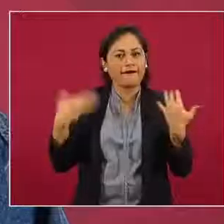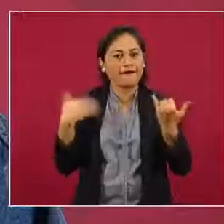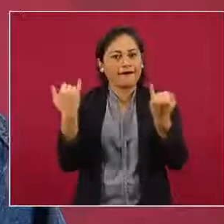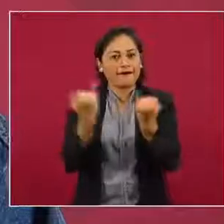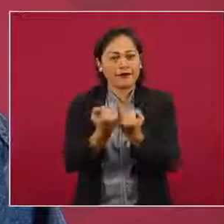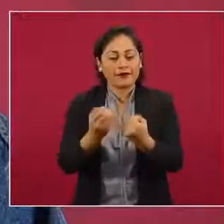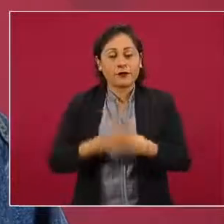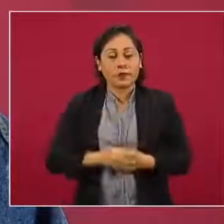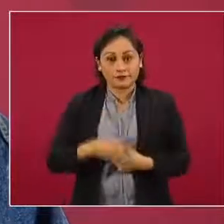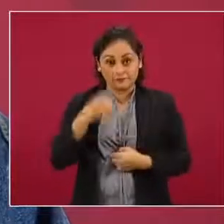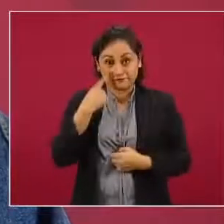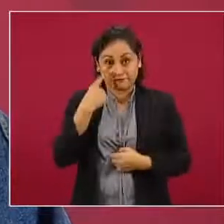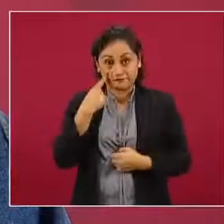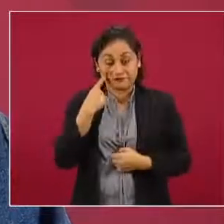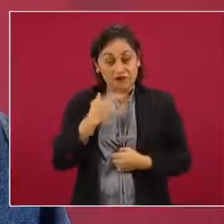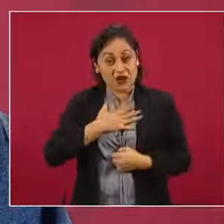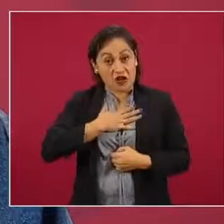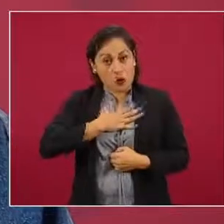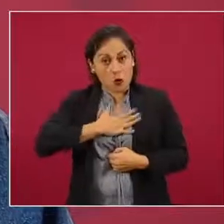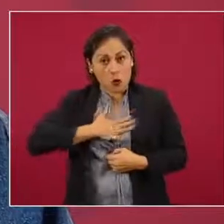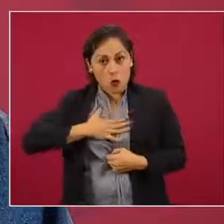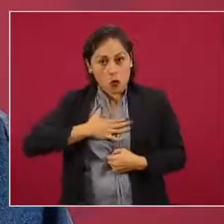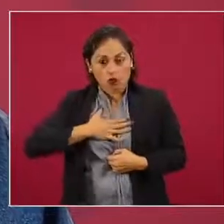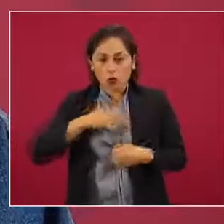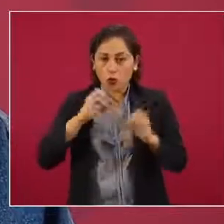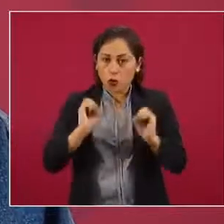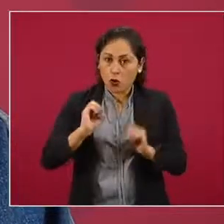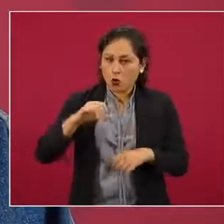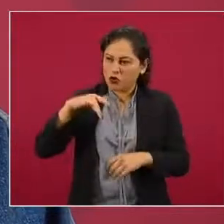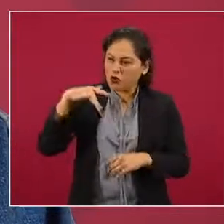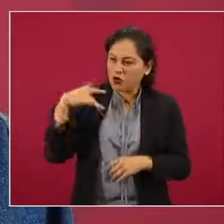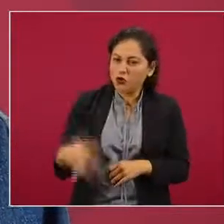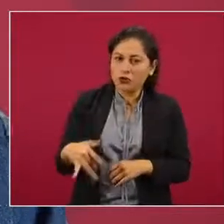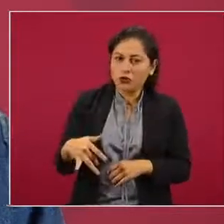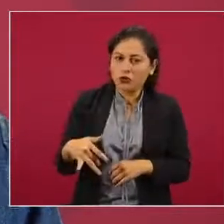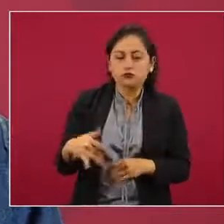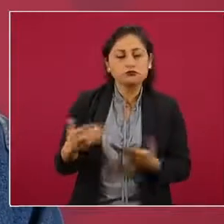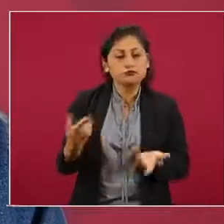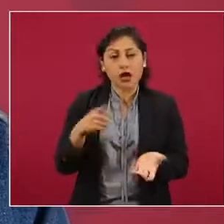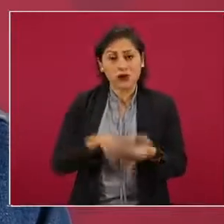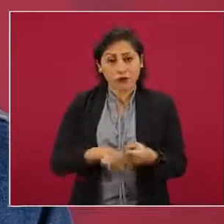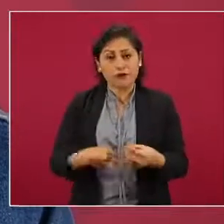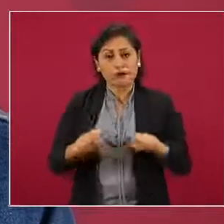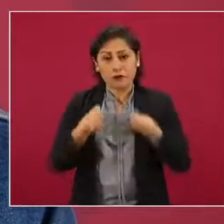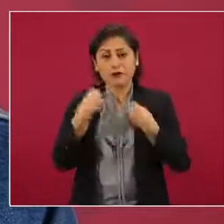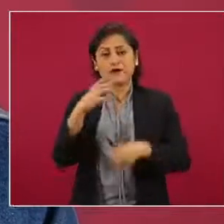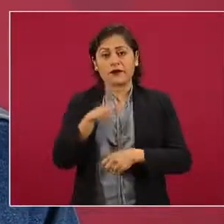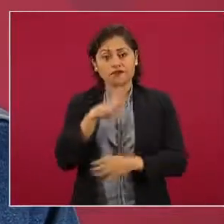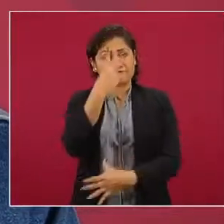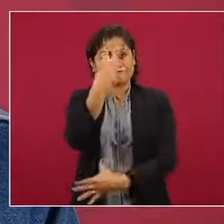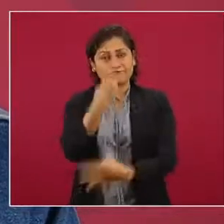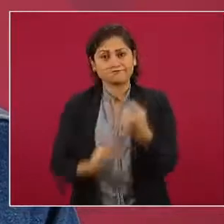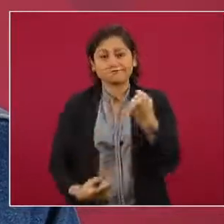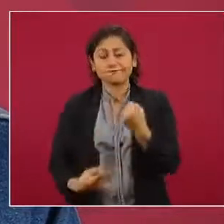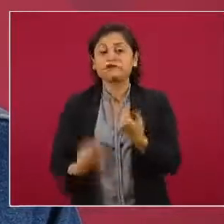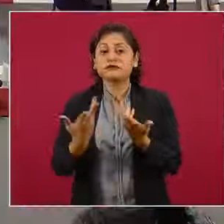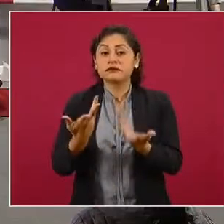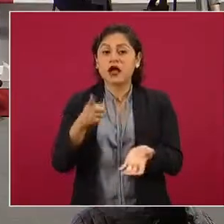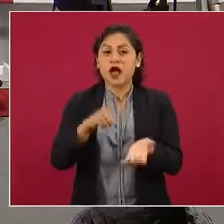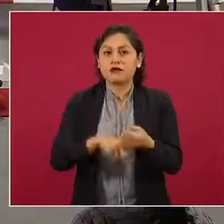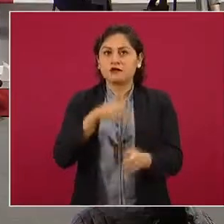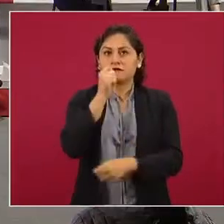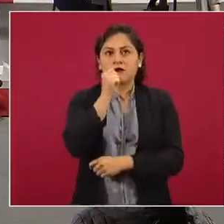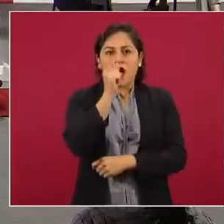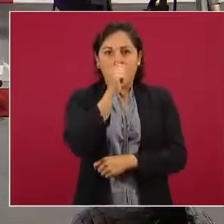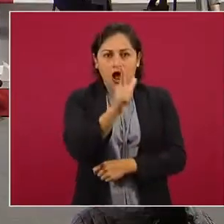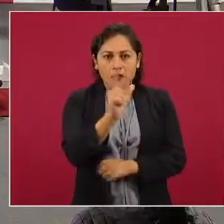dolor son partes inseparables de la vida, tanto en sus expresiones espirituales como en las